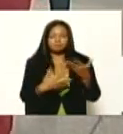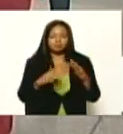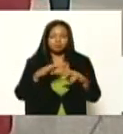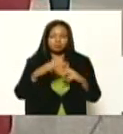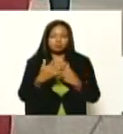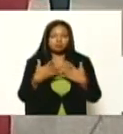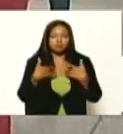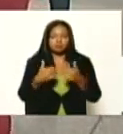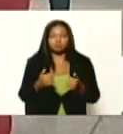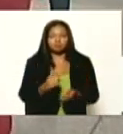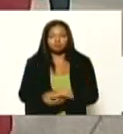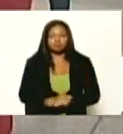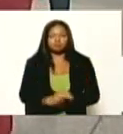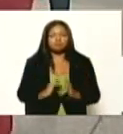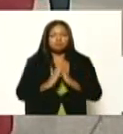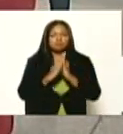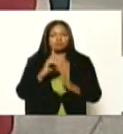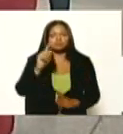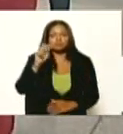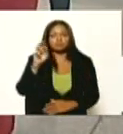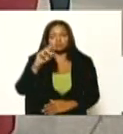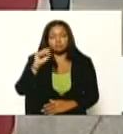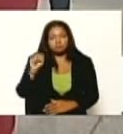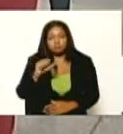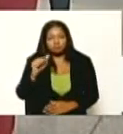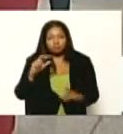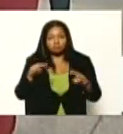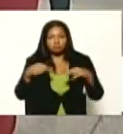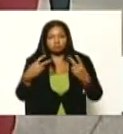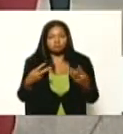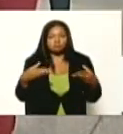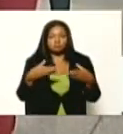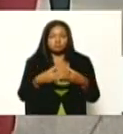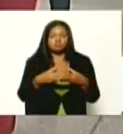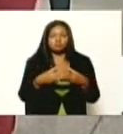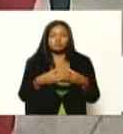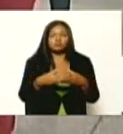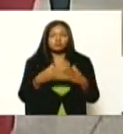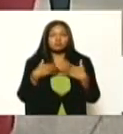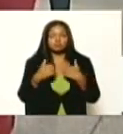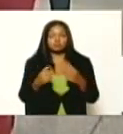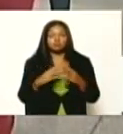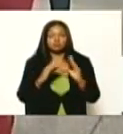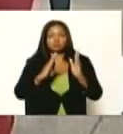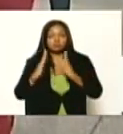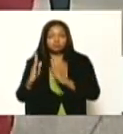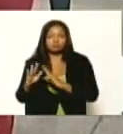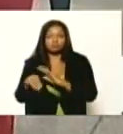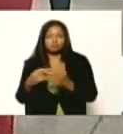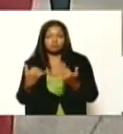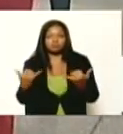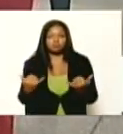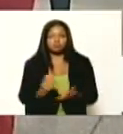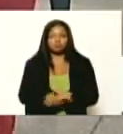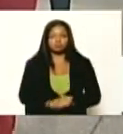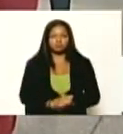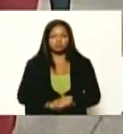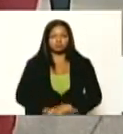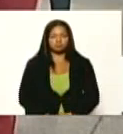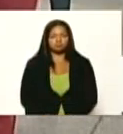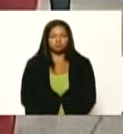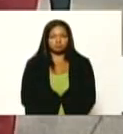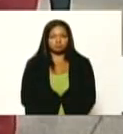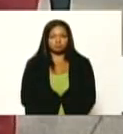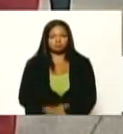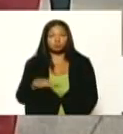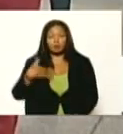de salud de Santa Teresa actualizado y los comités de salud junto con todas sus organizaciones desde allí puedan hacer los planes y